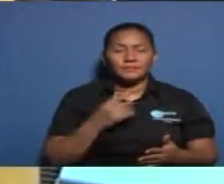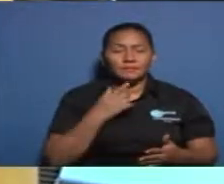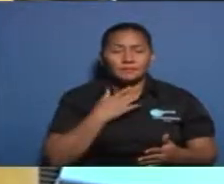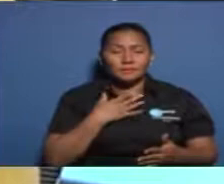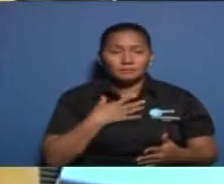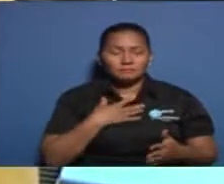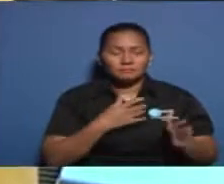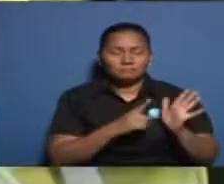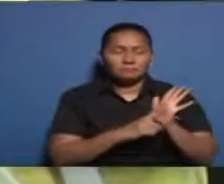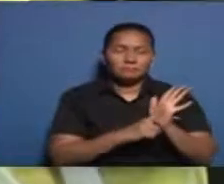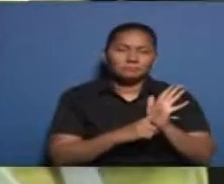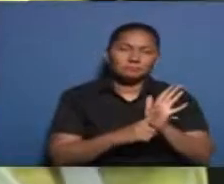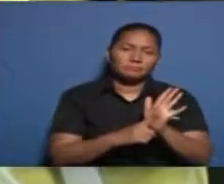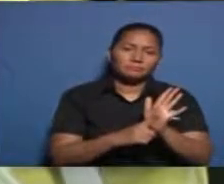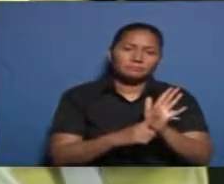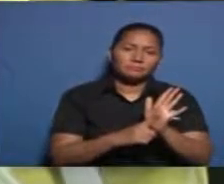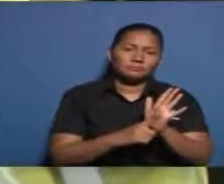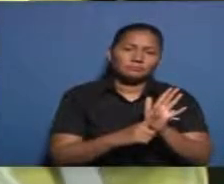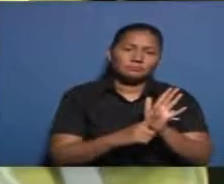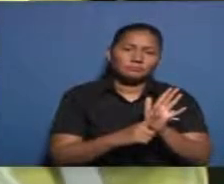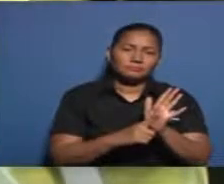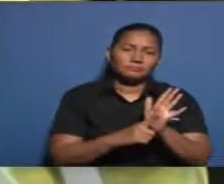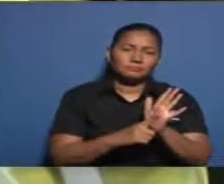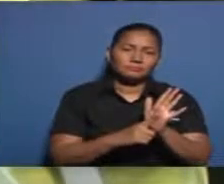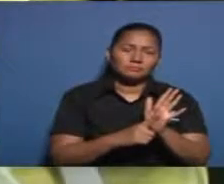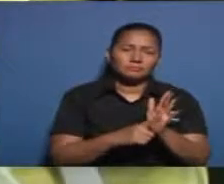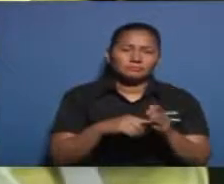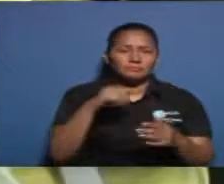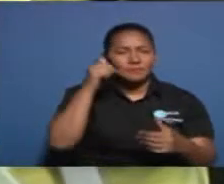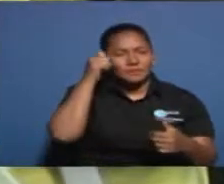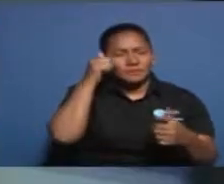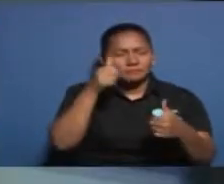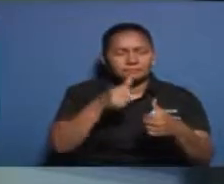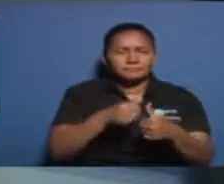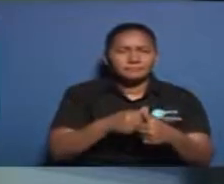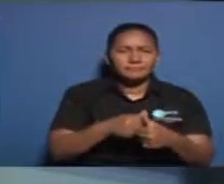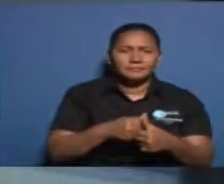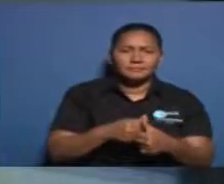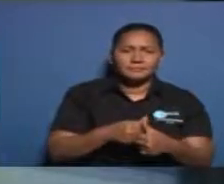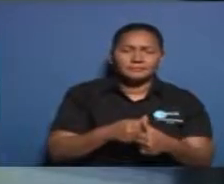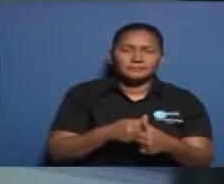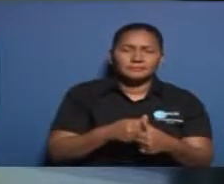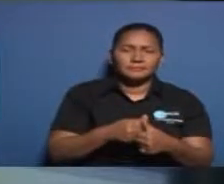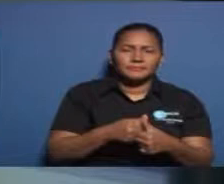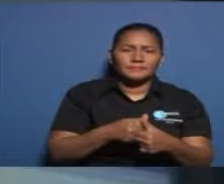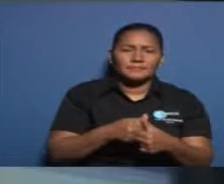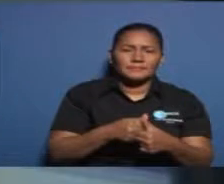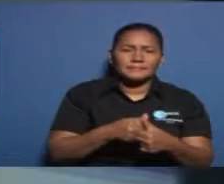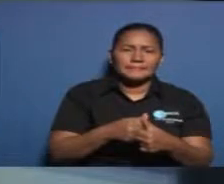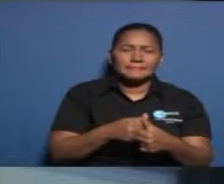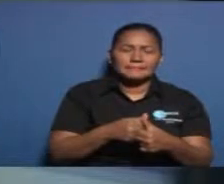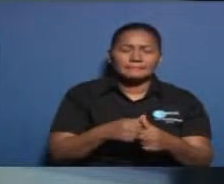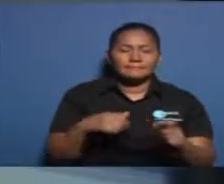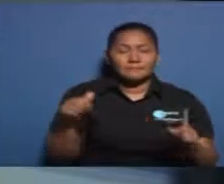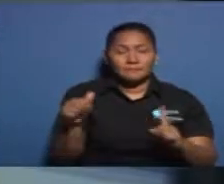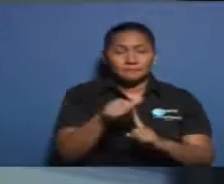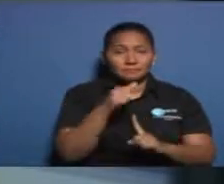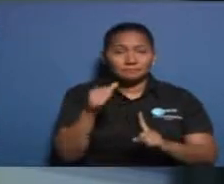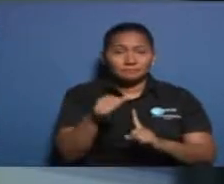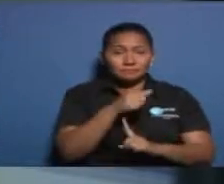y voy quiero que recordemos lo primero que dije es la violencia física